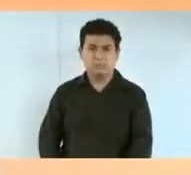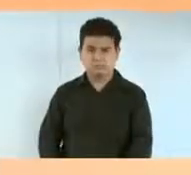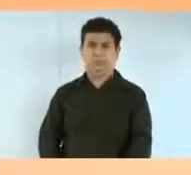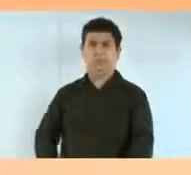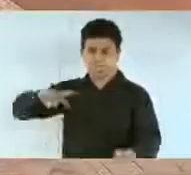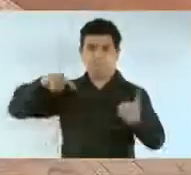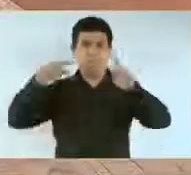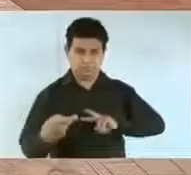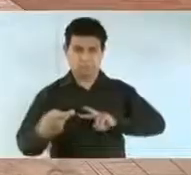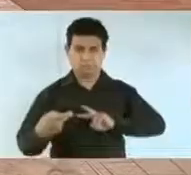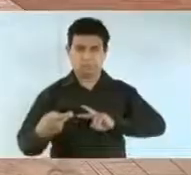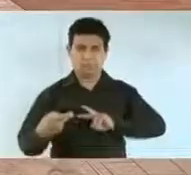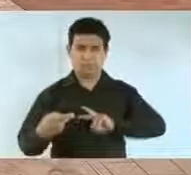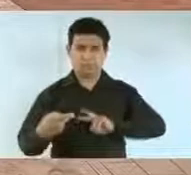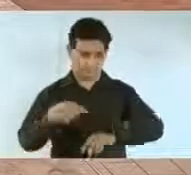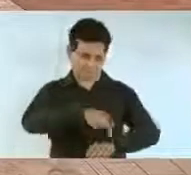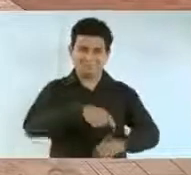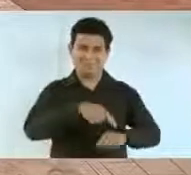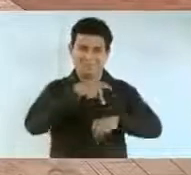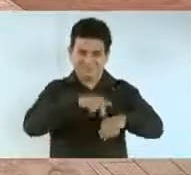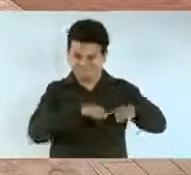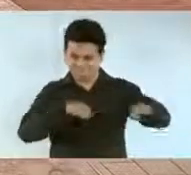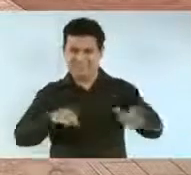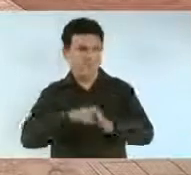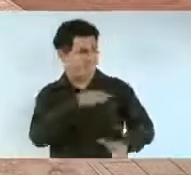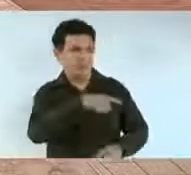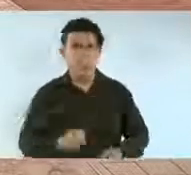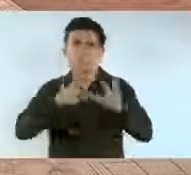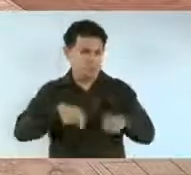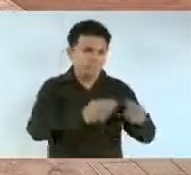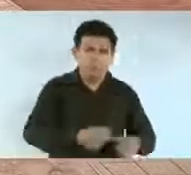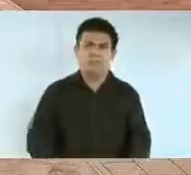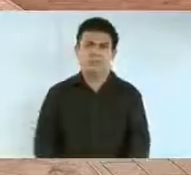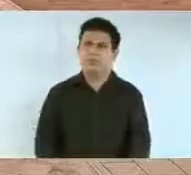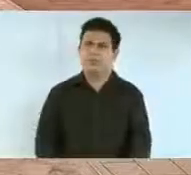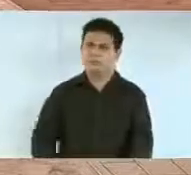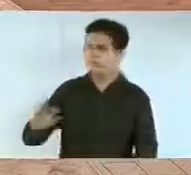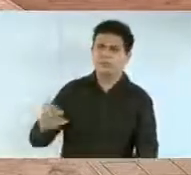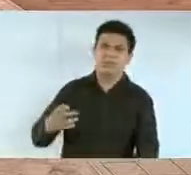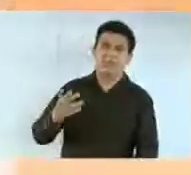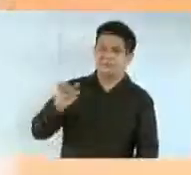En cambio, hacer un camino como este, ¿cuántos empleos? Muchos más empleos.